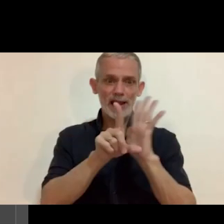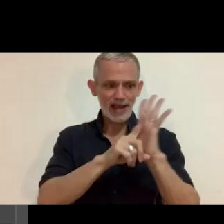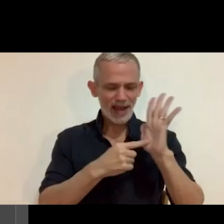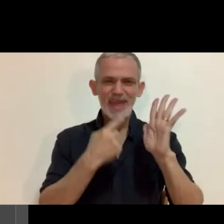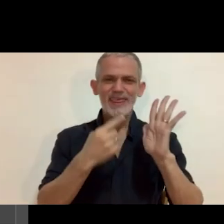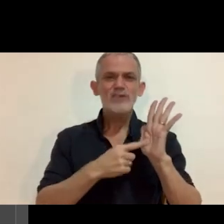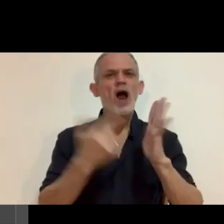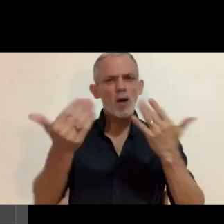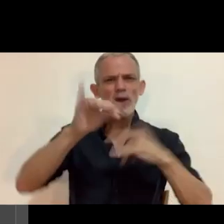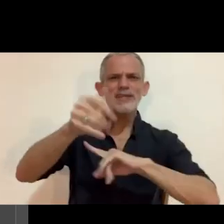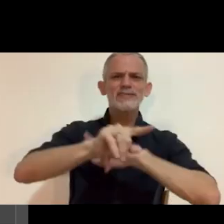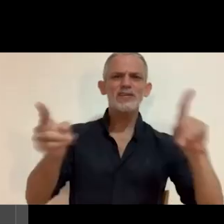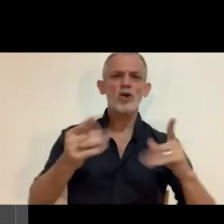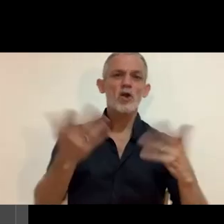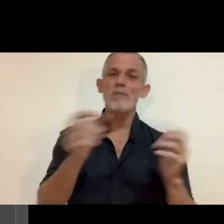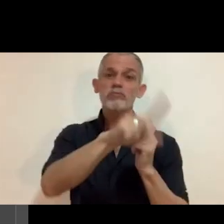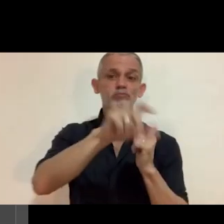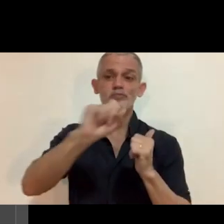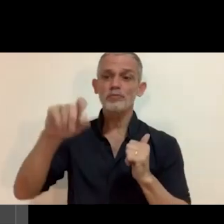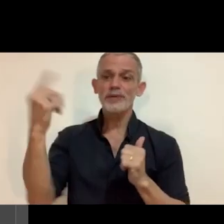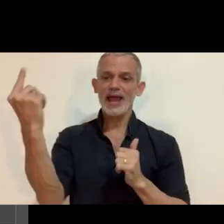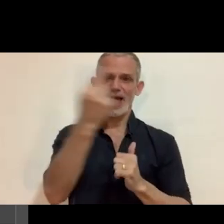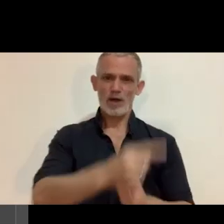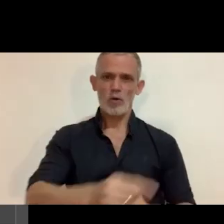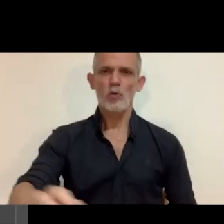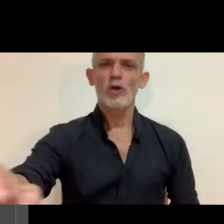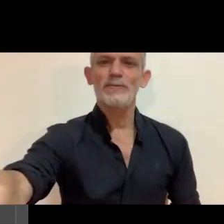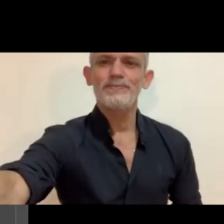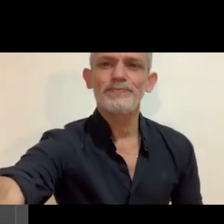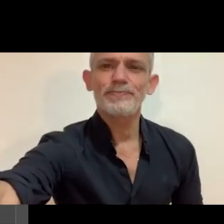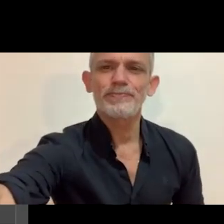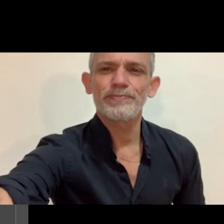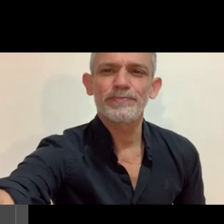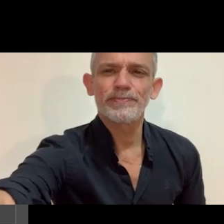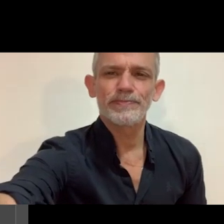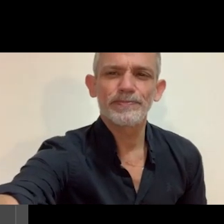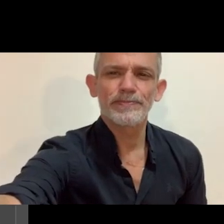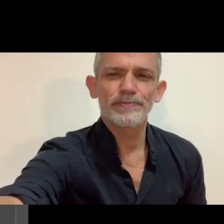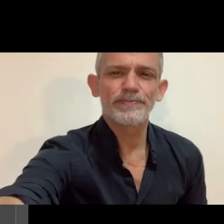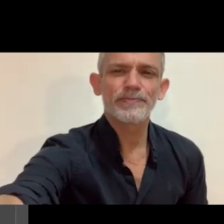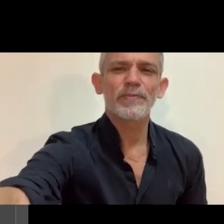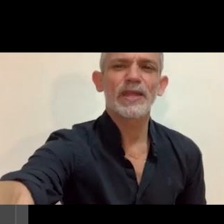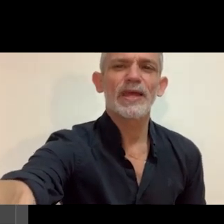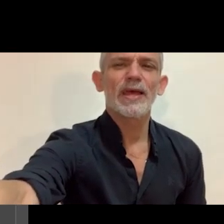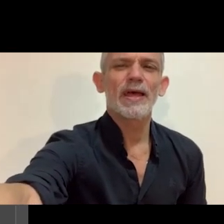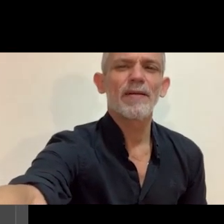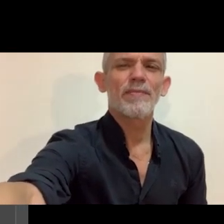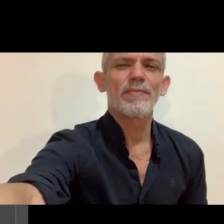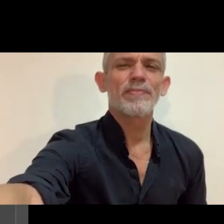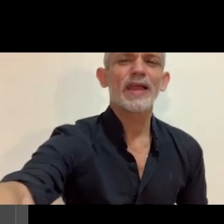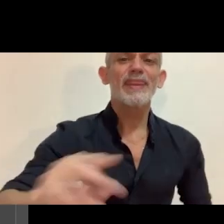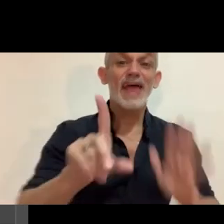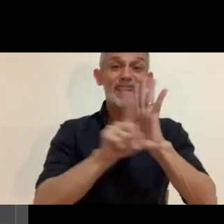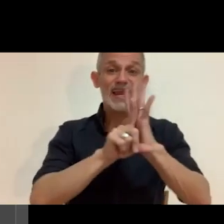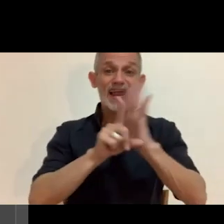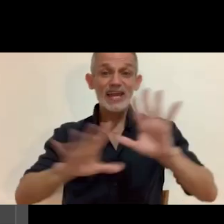facultad de apreciar en cada caso. La aplicación retroactiva de la ley penal más benigna debe surgir del análisis integral,